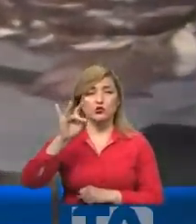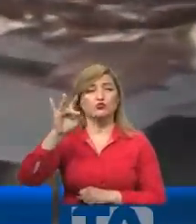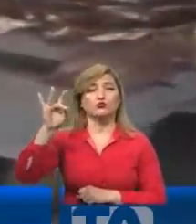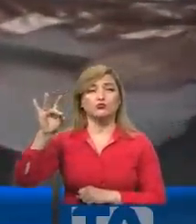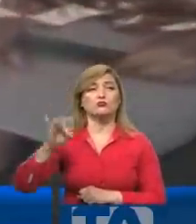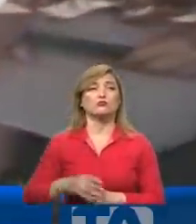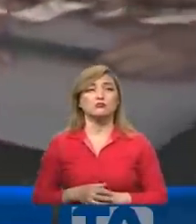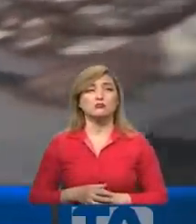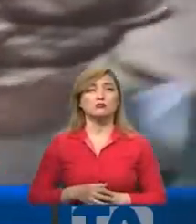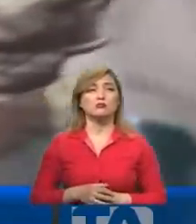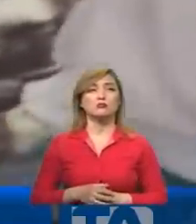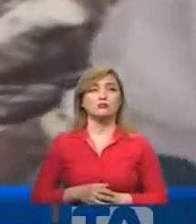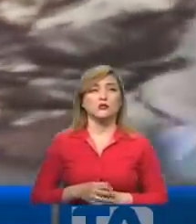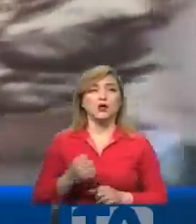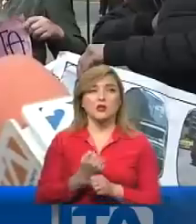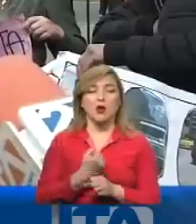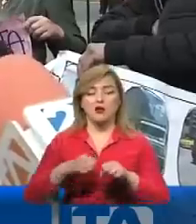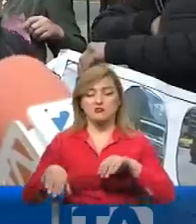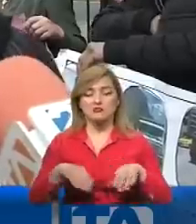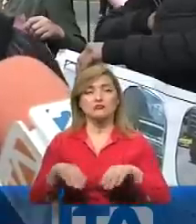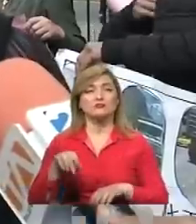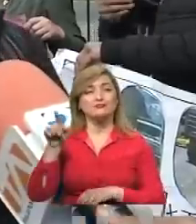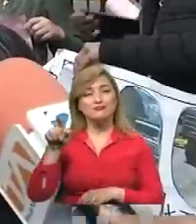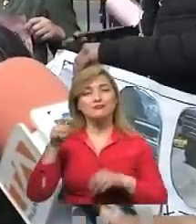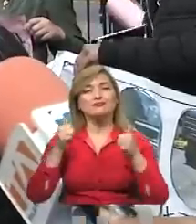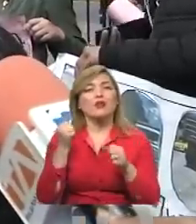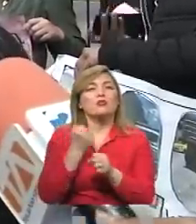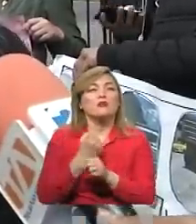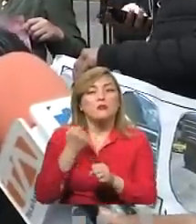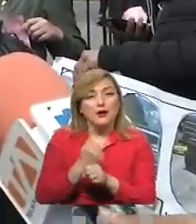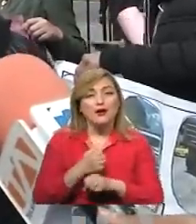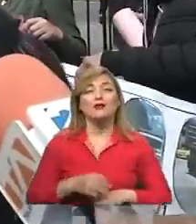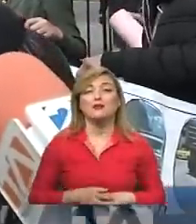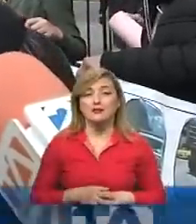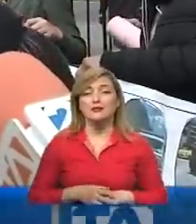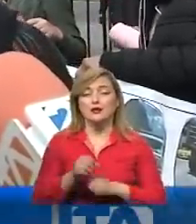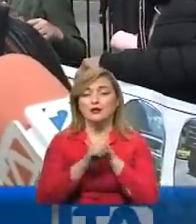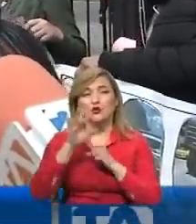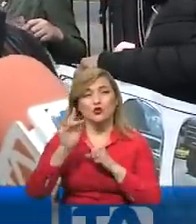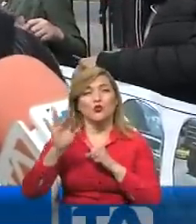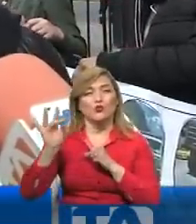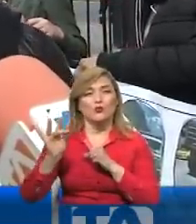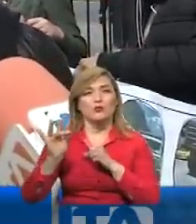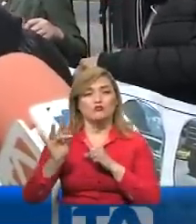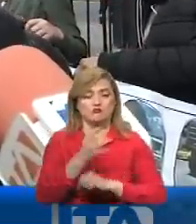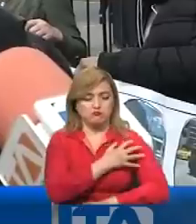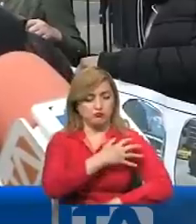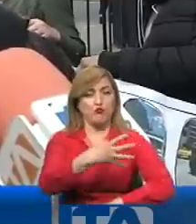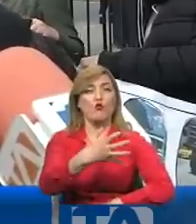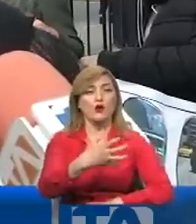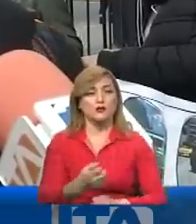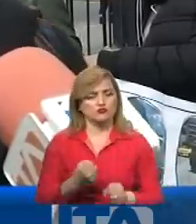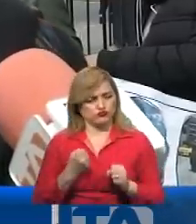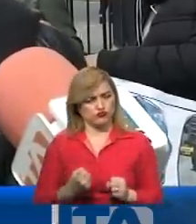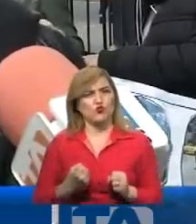años aún cumplía sus labores. Mi abuelita venía del trabajo, una persona de 88 años, bastante fuerte, bastante